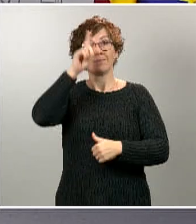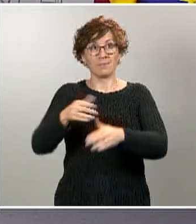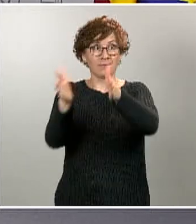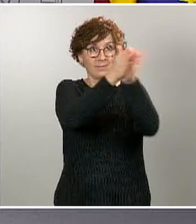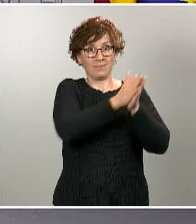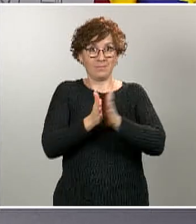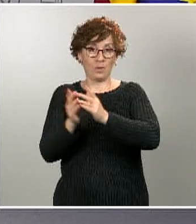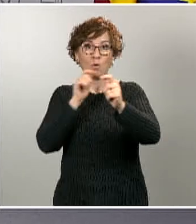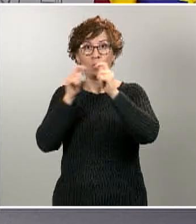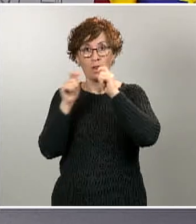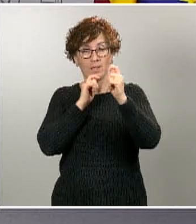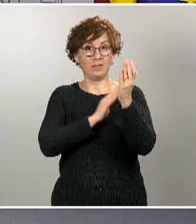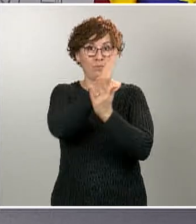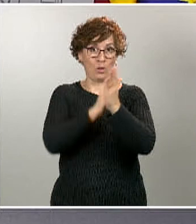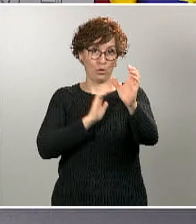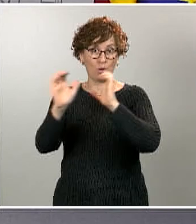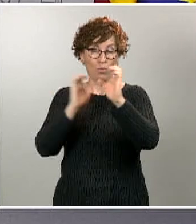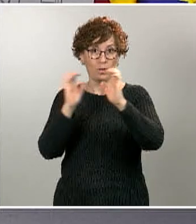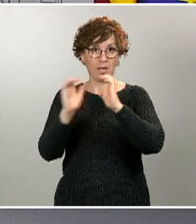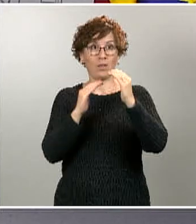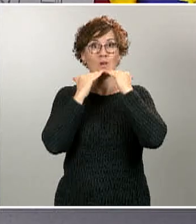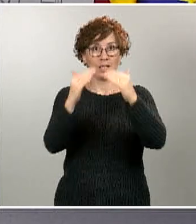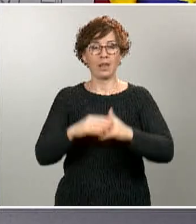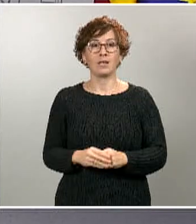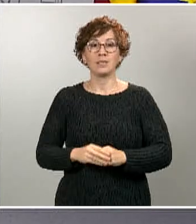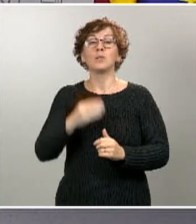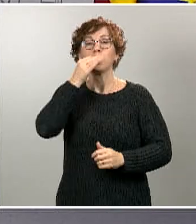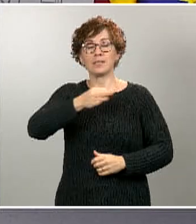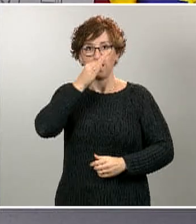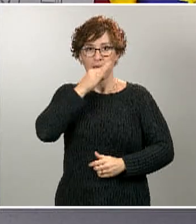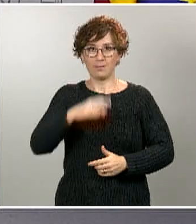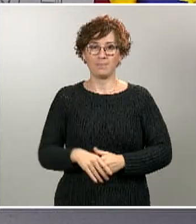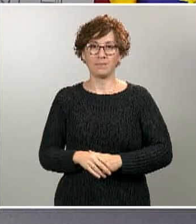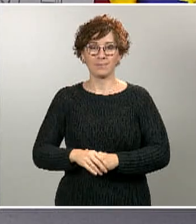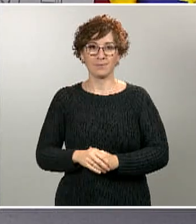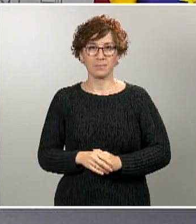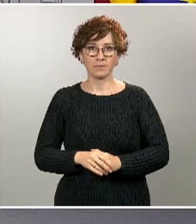y medios de comunicación a los que representan. Gracias y buenas tardes. Muchas gracias y buenas tardes.